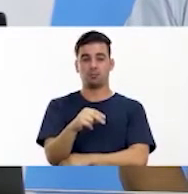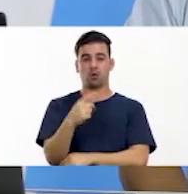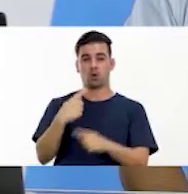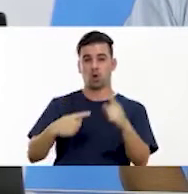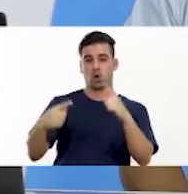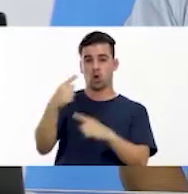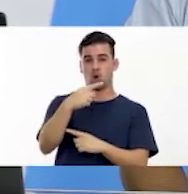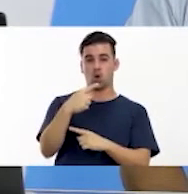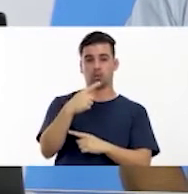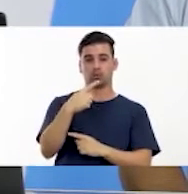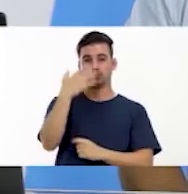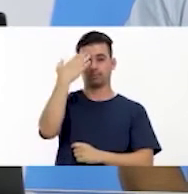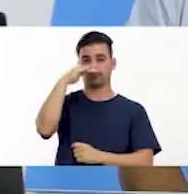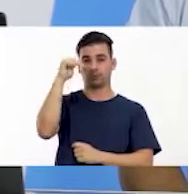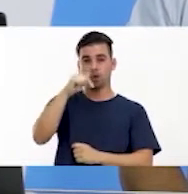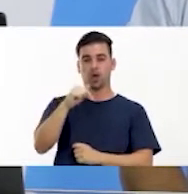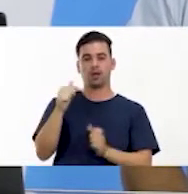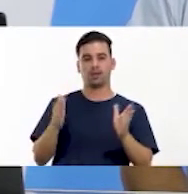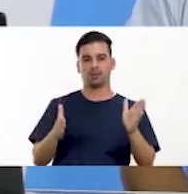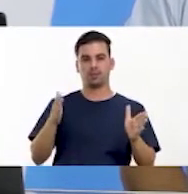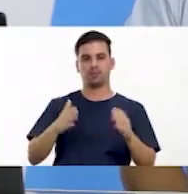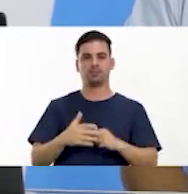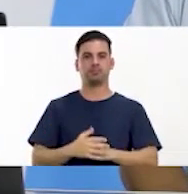acometió contra nuestro país en ese periodo.